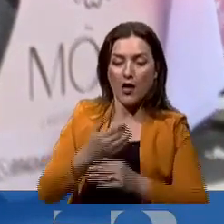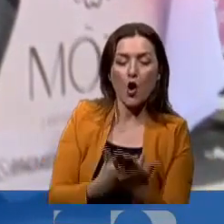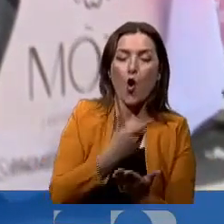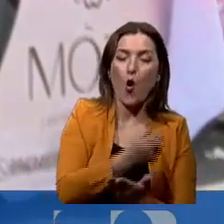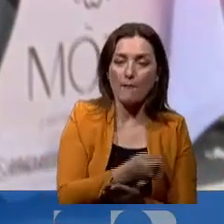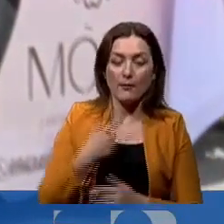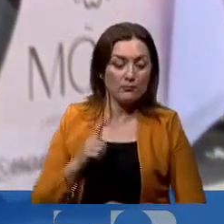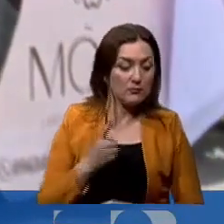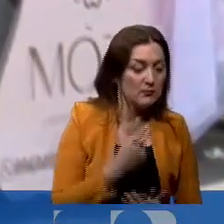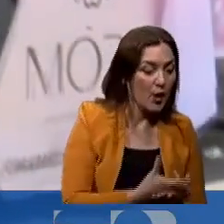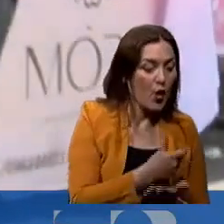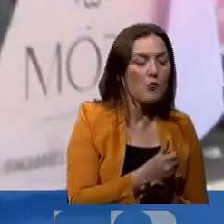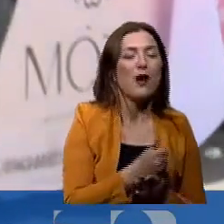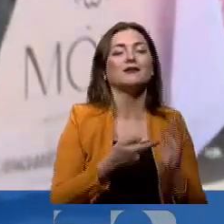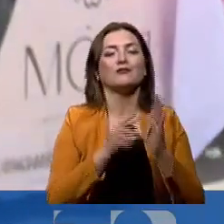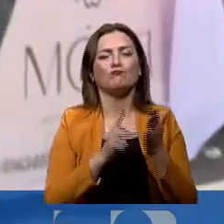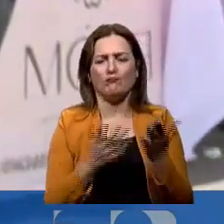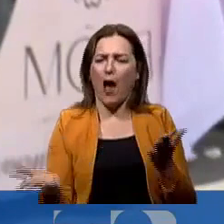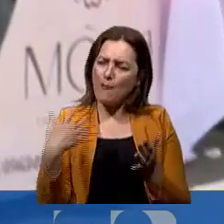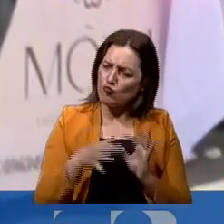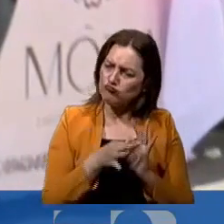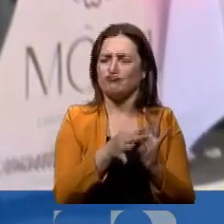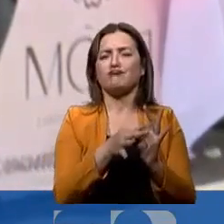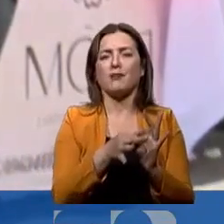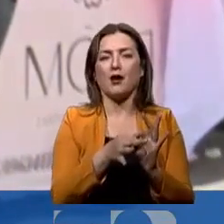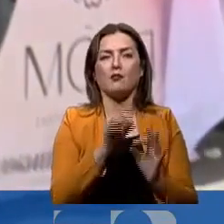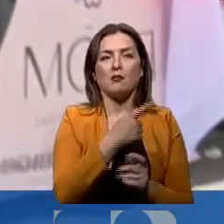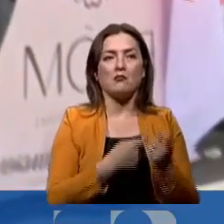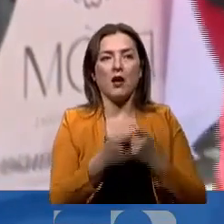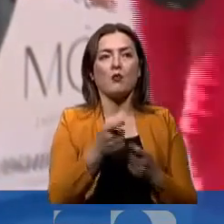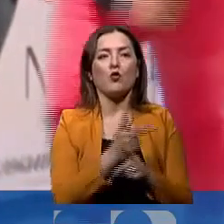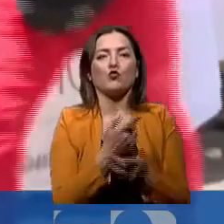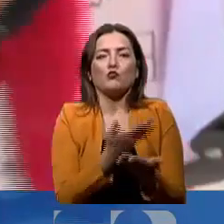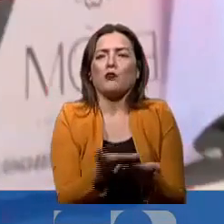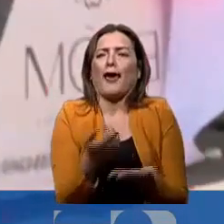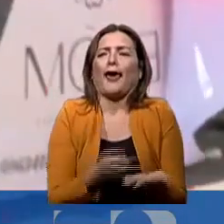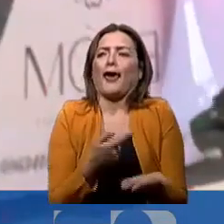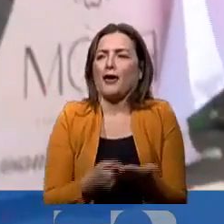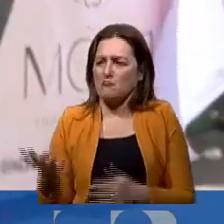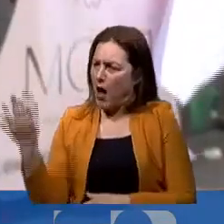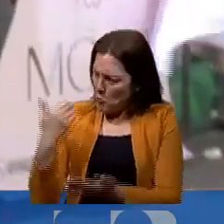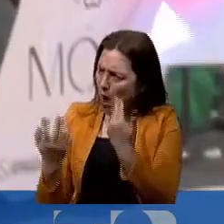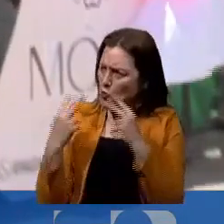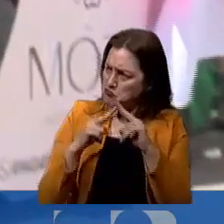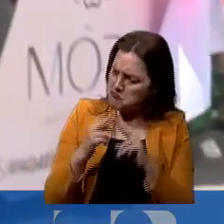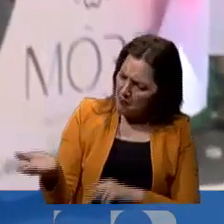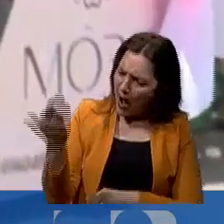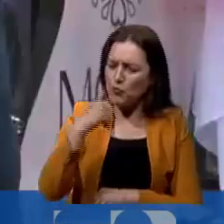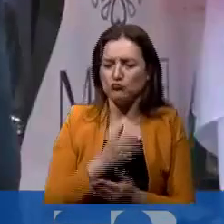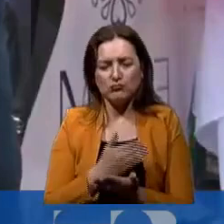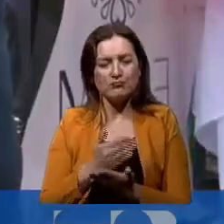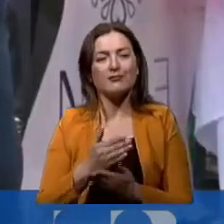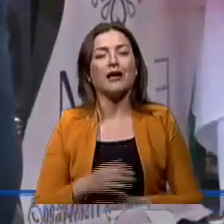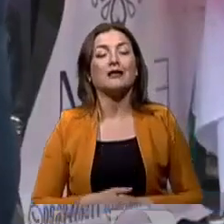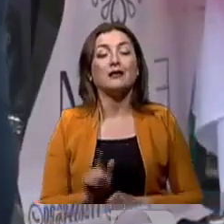la gente por ahí comience la unión, para que incluso ellos también se enteren de qué es lo que nosotros también vendemos, qué es lo que hacemos, qué es lo que preparamos.